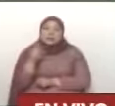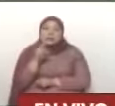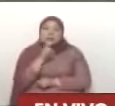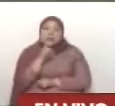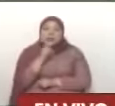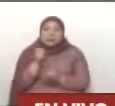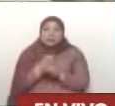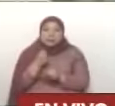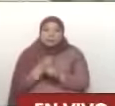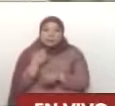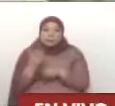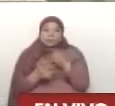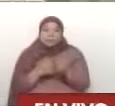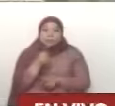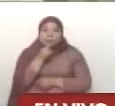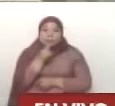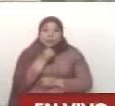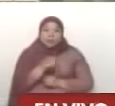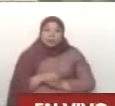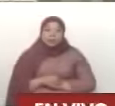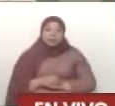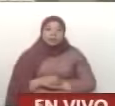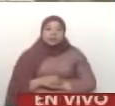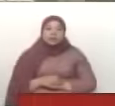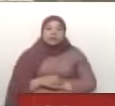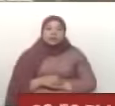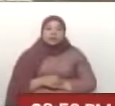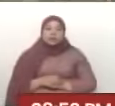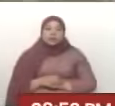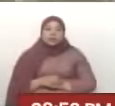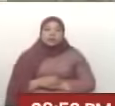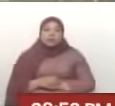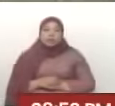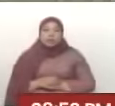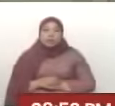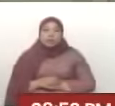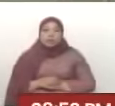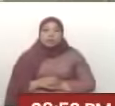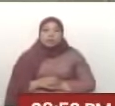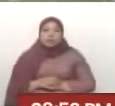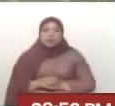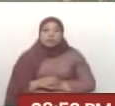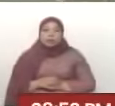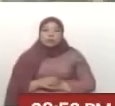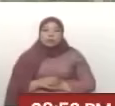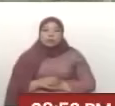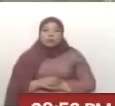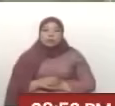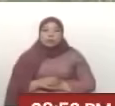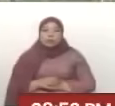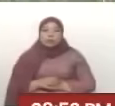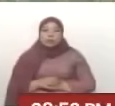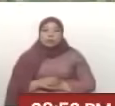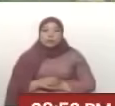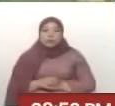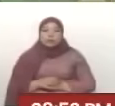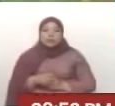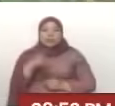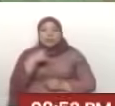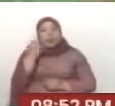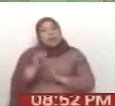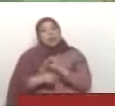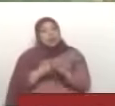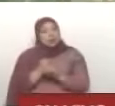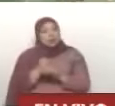monumento nacional de Venezuela, ni siquiera es el Salto Ángel, sino la cueva. Y está reconocida a nivel